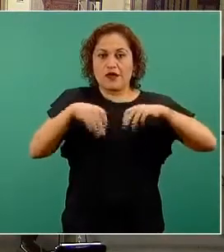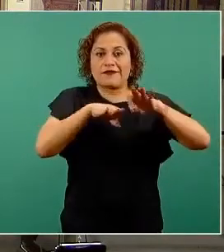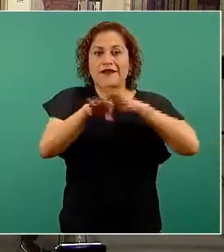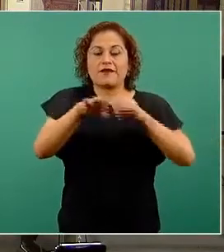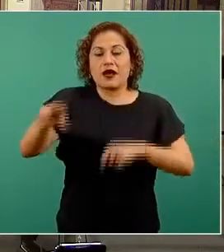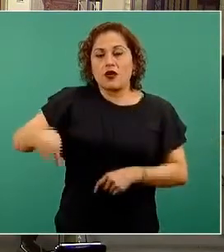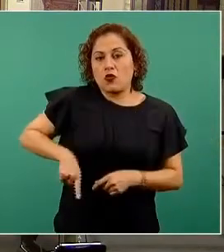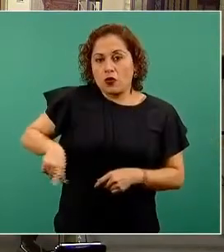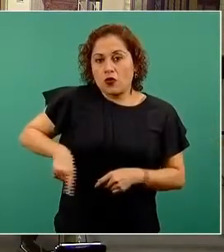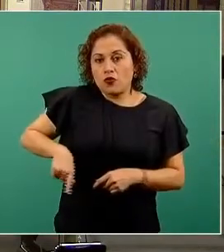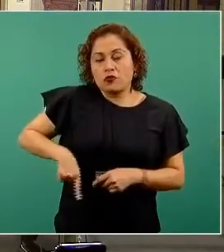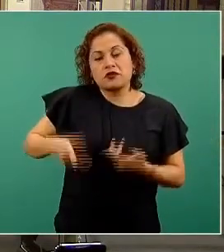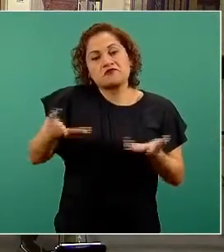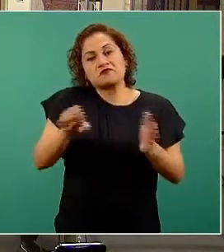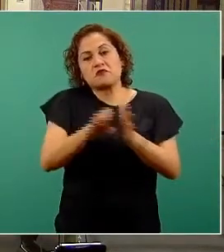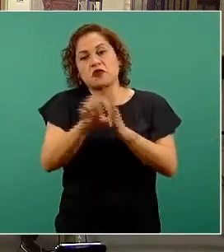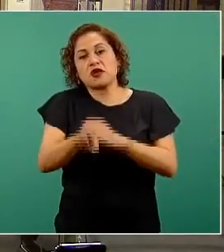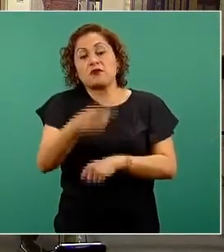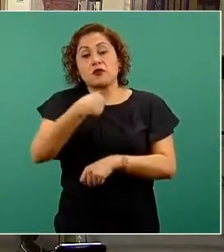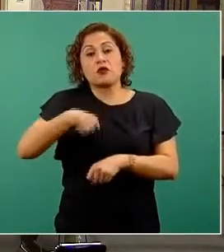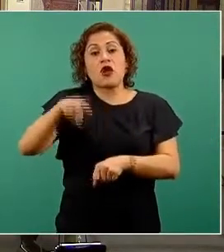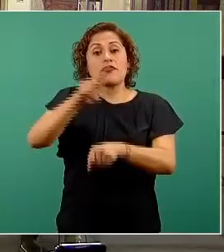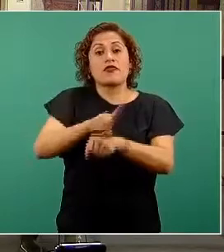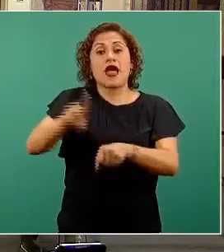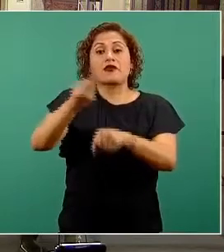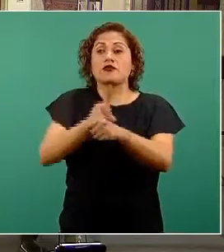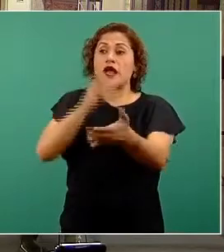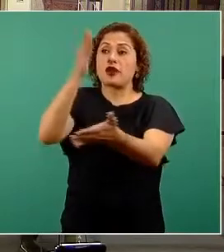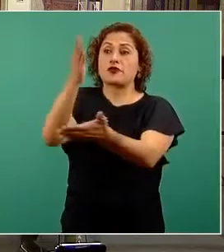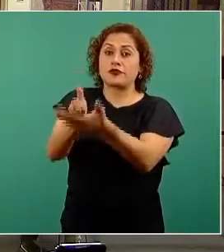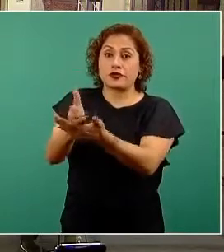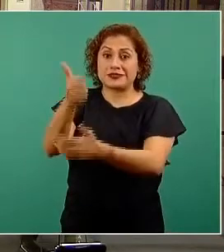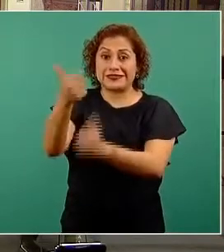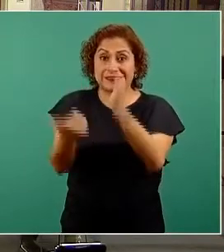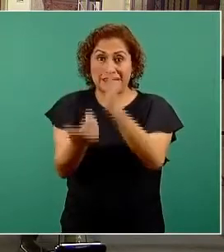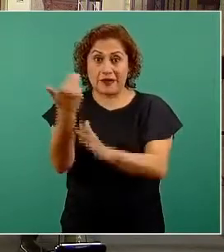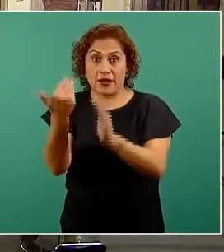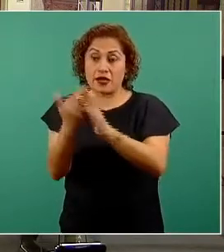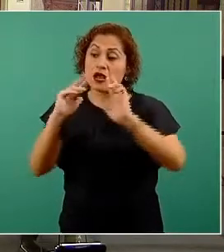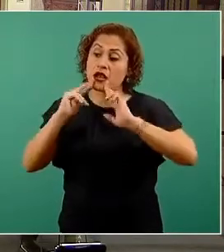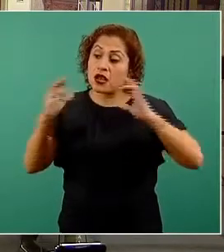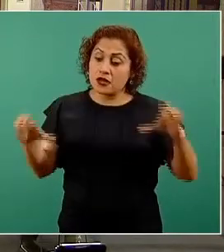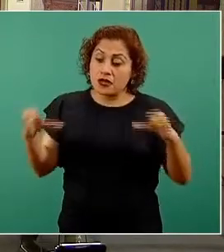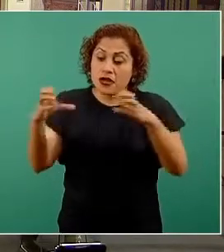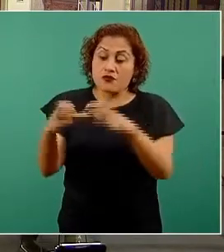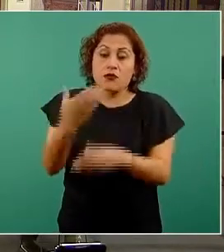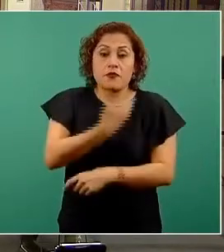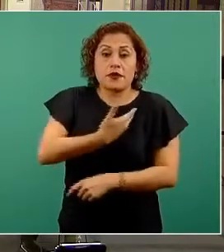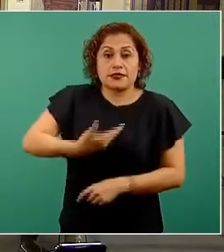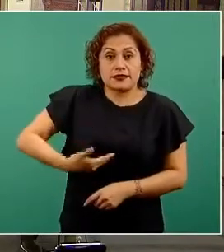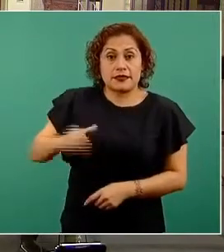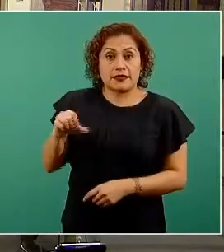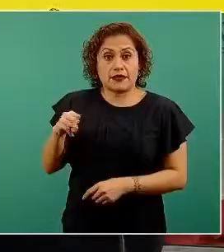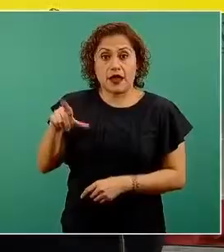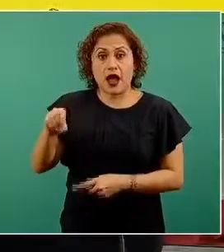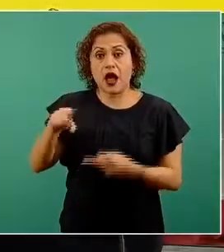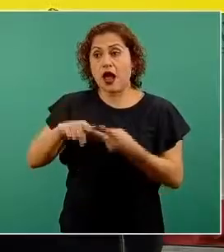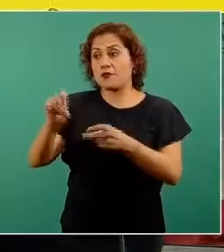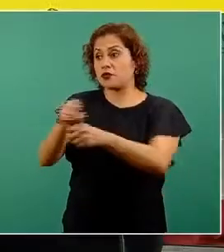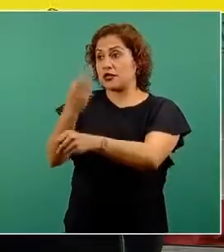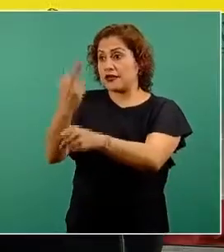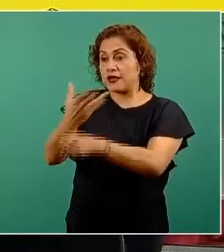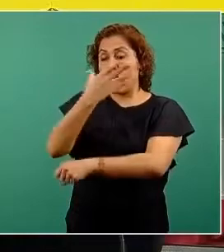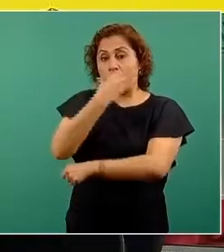ejemplo, que vamos a el gabinete todos los días a las 6 de la mañana con el presidente López Obrador, los secretarios, las